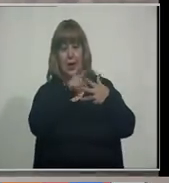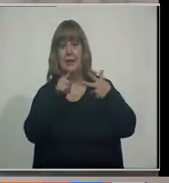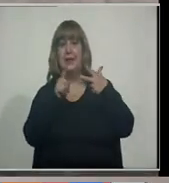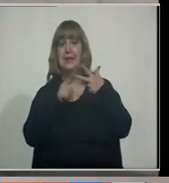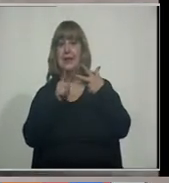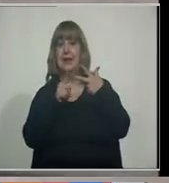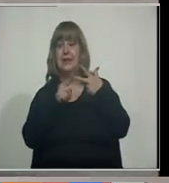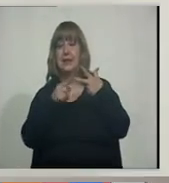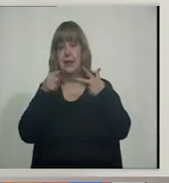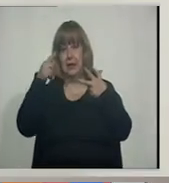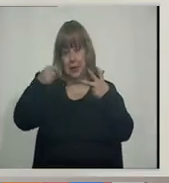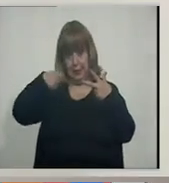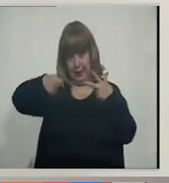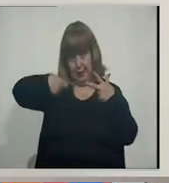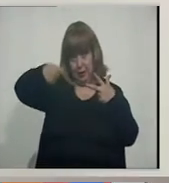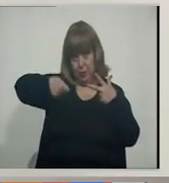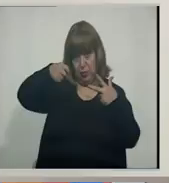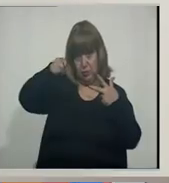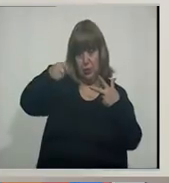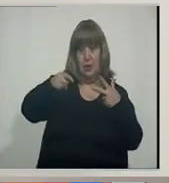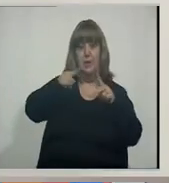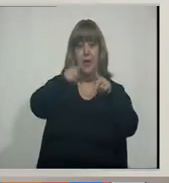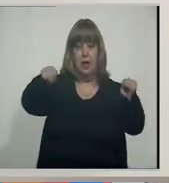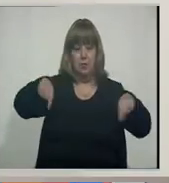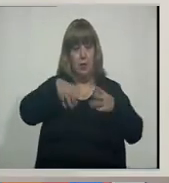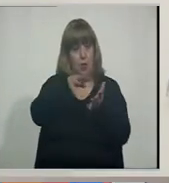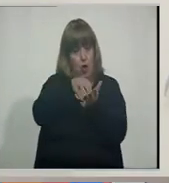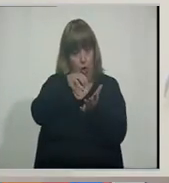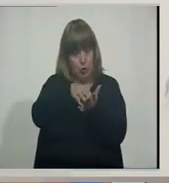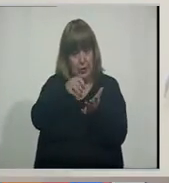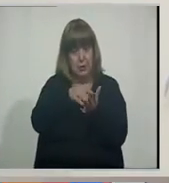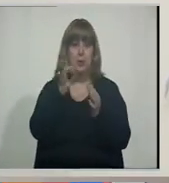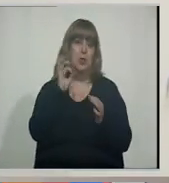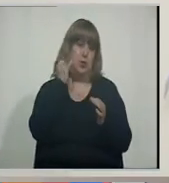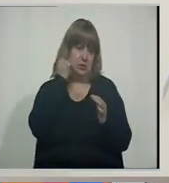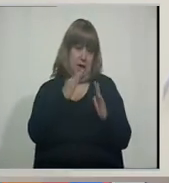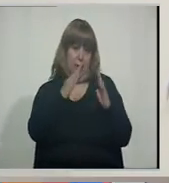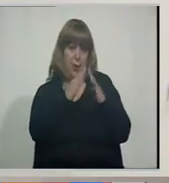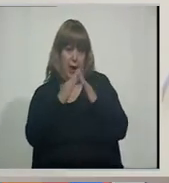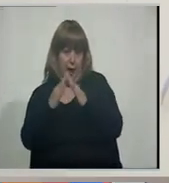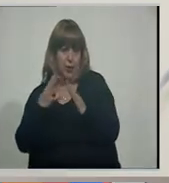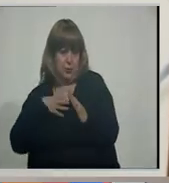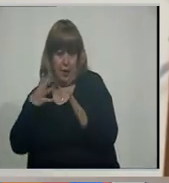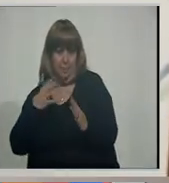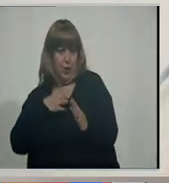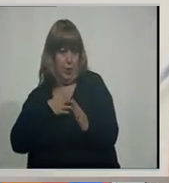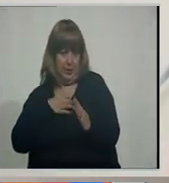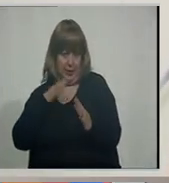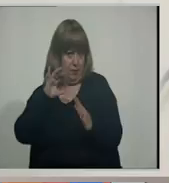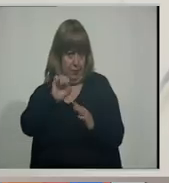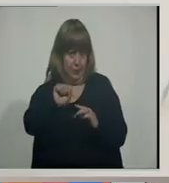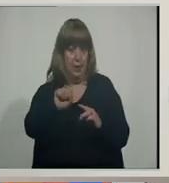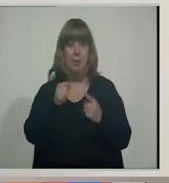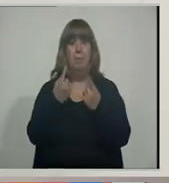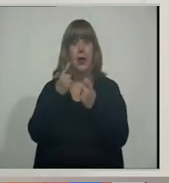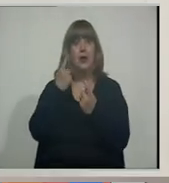porque son créditos de loteos o de barrios que existen, donde ya las familias son propietarias de esos terrenos, pero